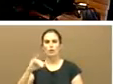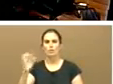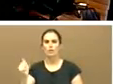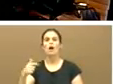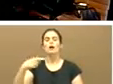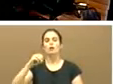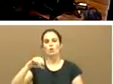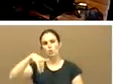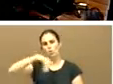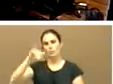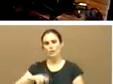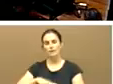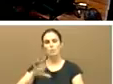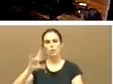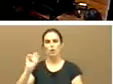cinco minutos.